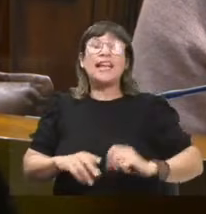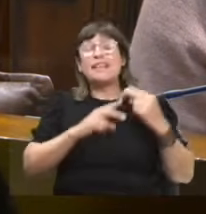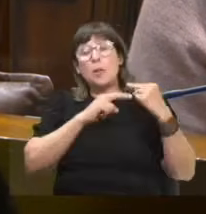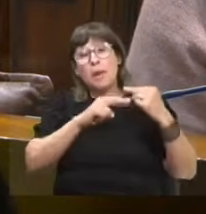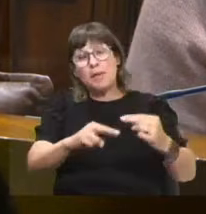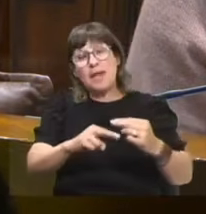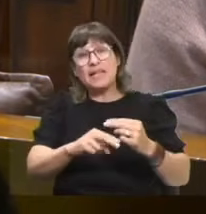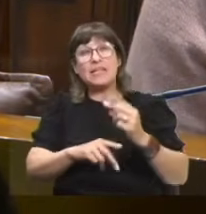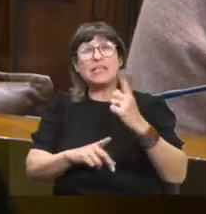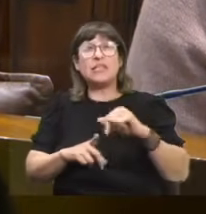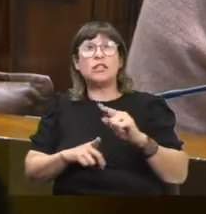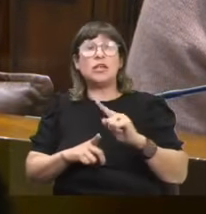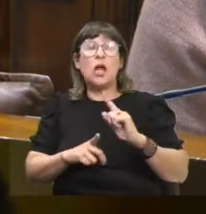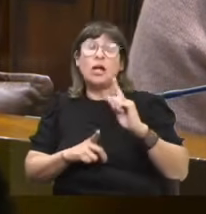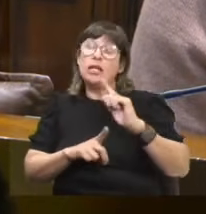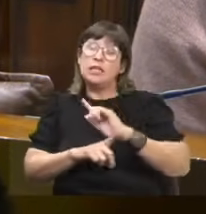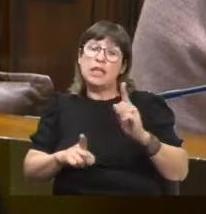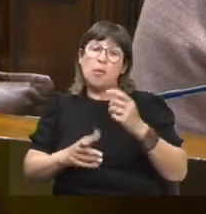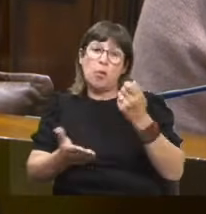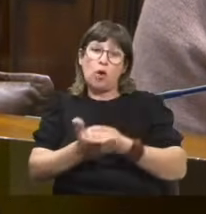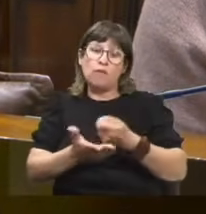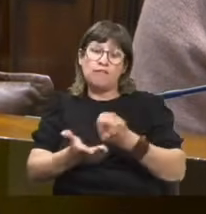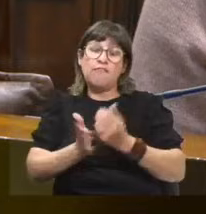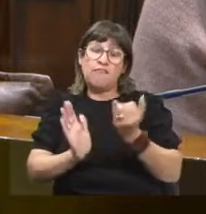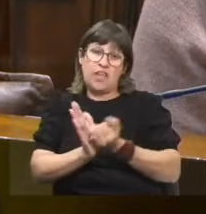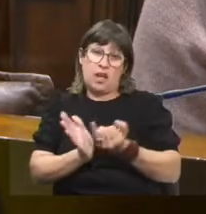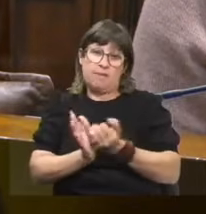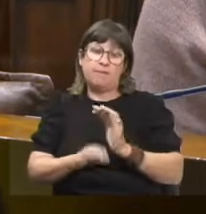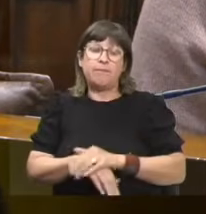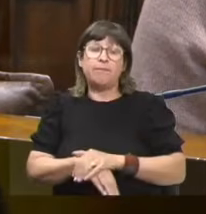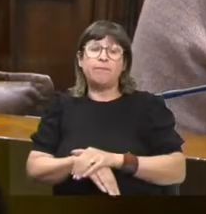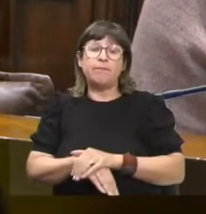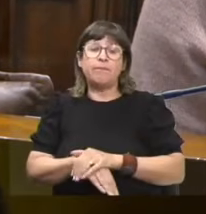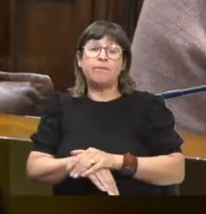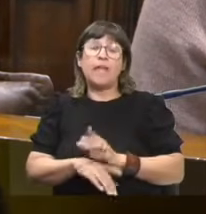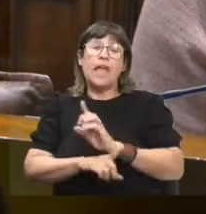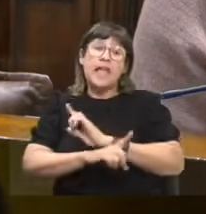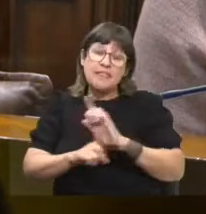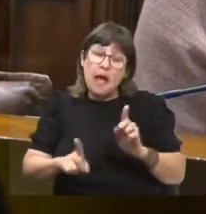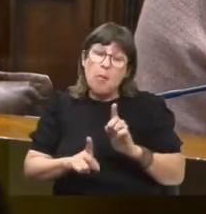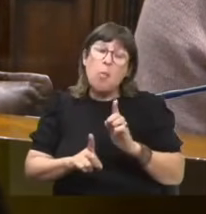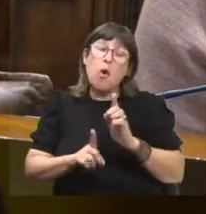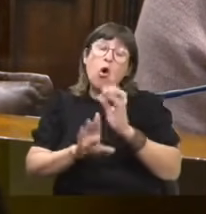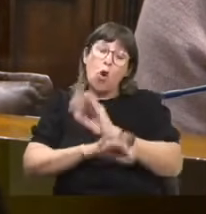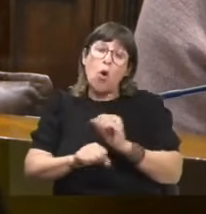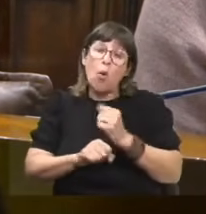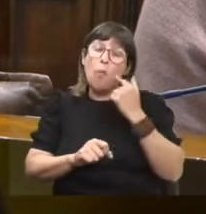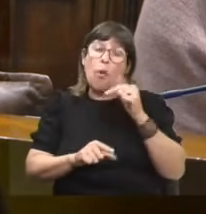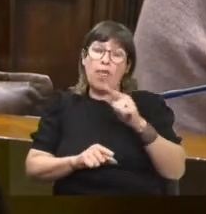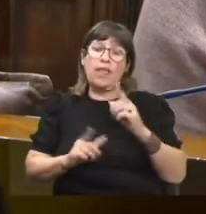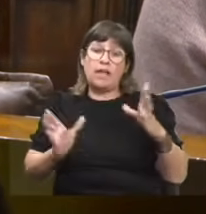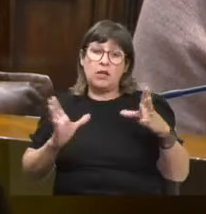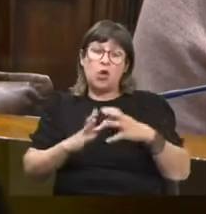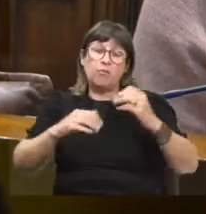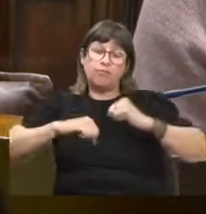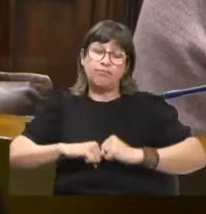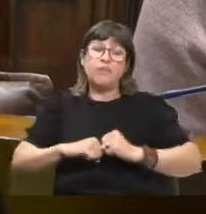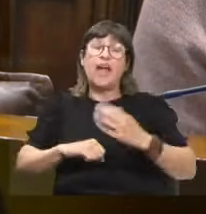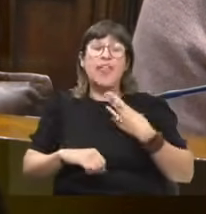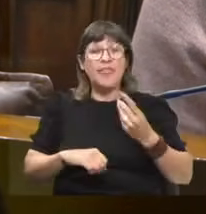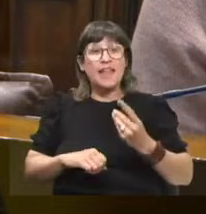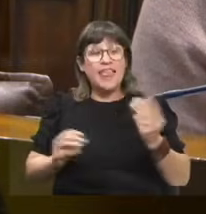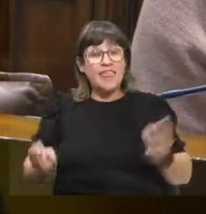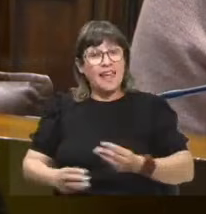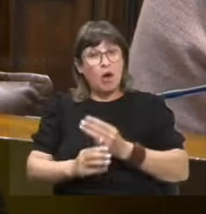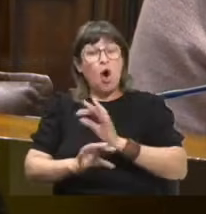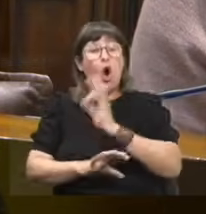ni remuneración fija. Tampoco podrán los miembros de los directorios o directores generales